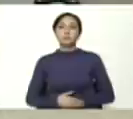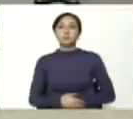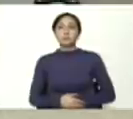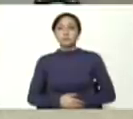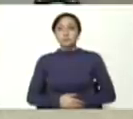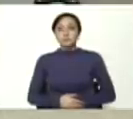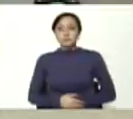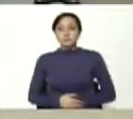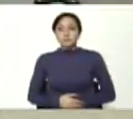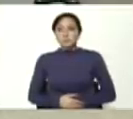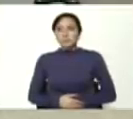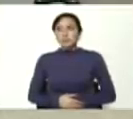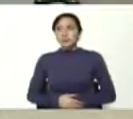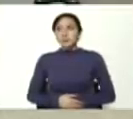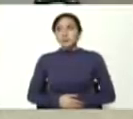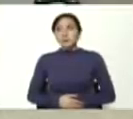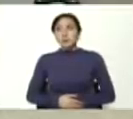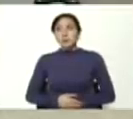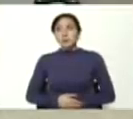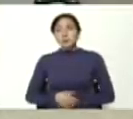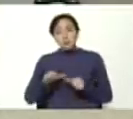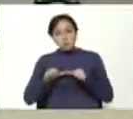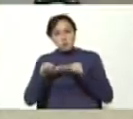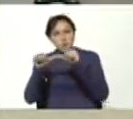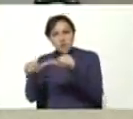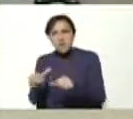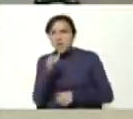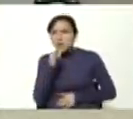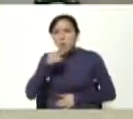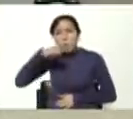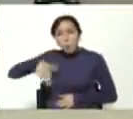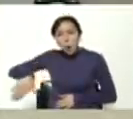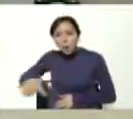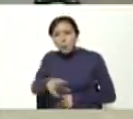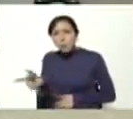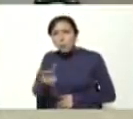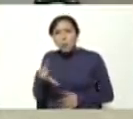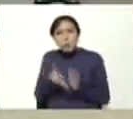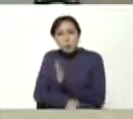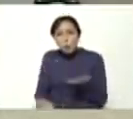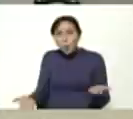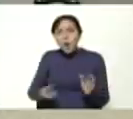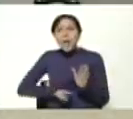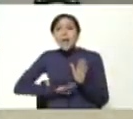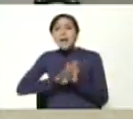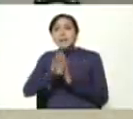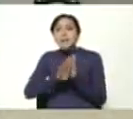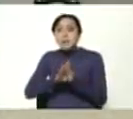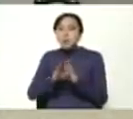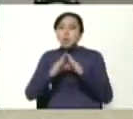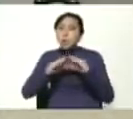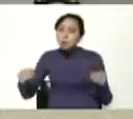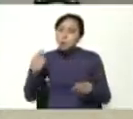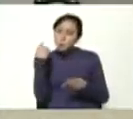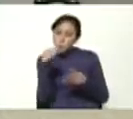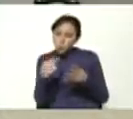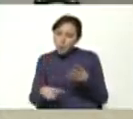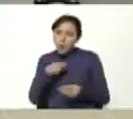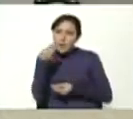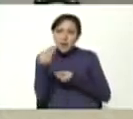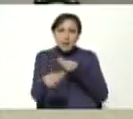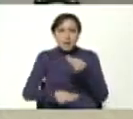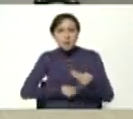en función de seguir informando al pueblo de Venezuela el desarrollo de todas las acciones que